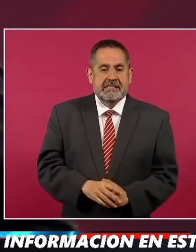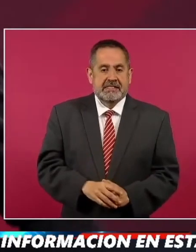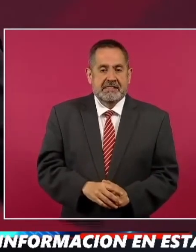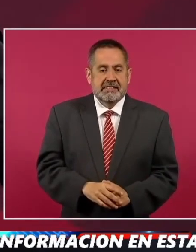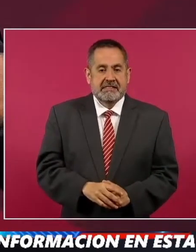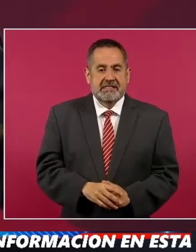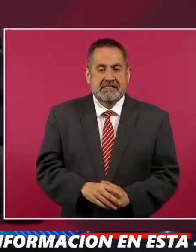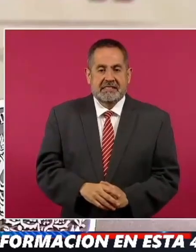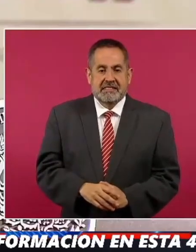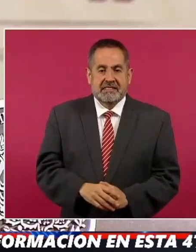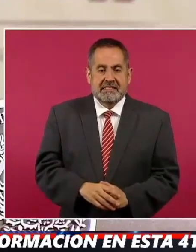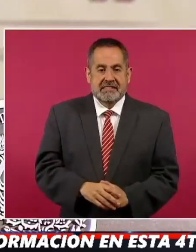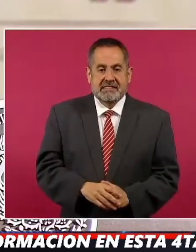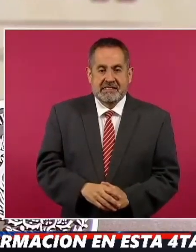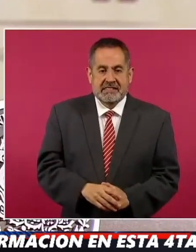Es